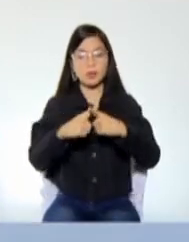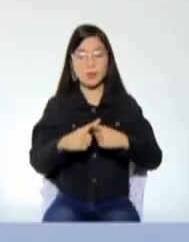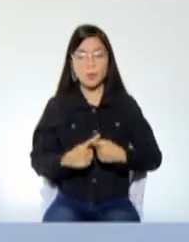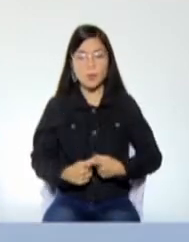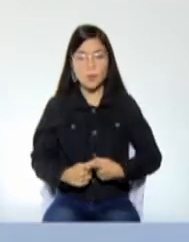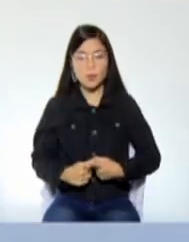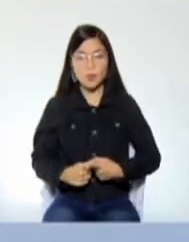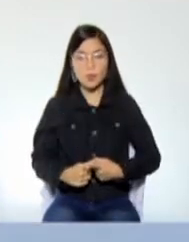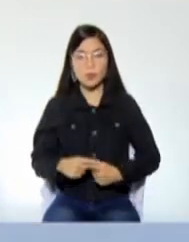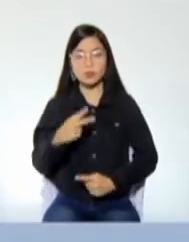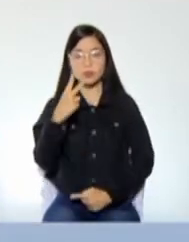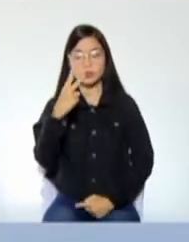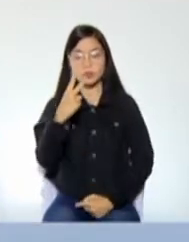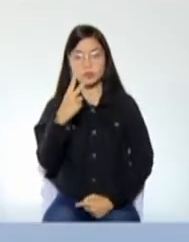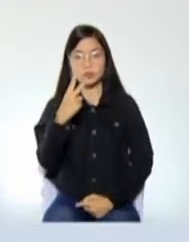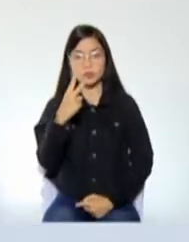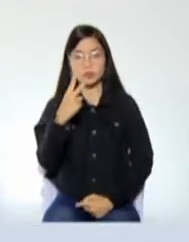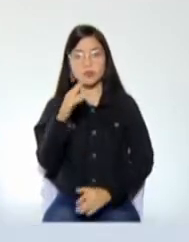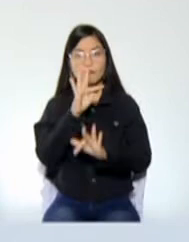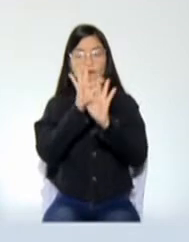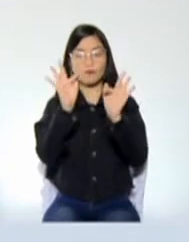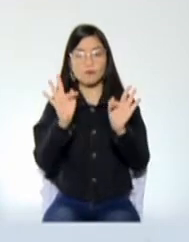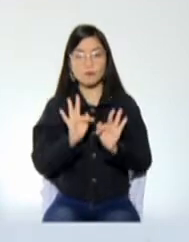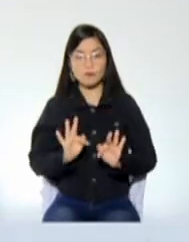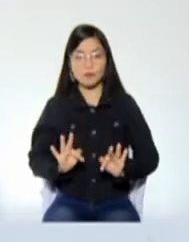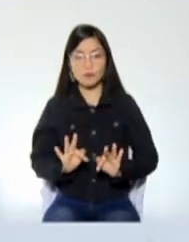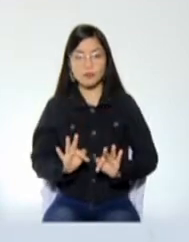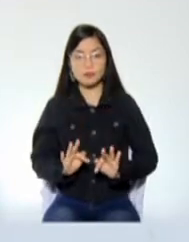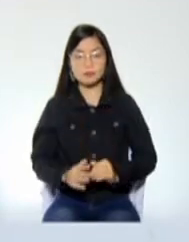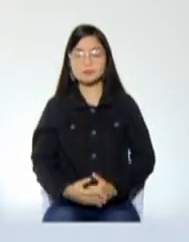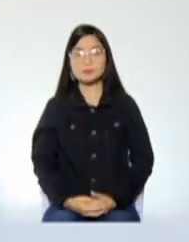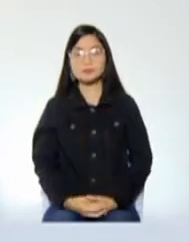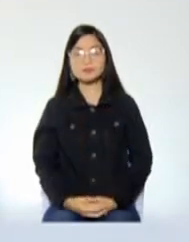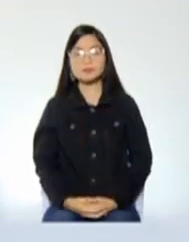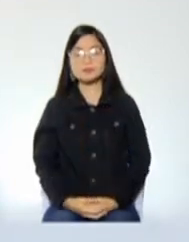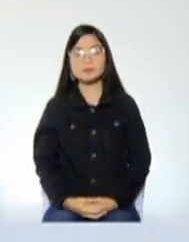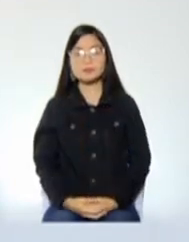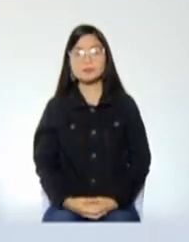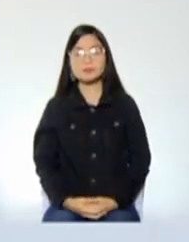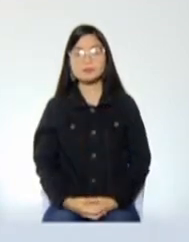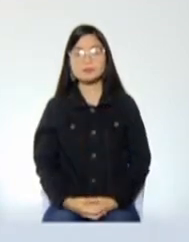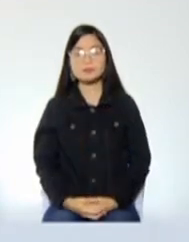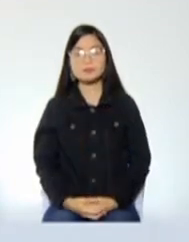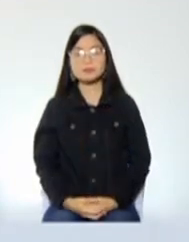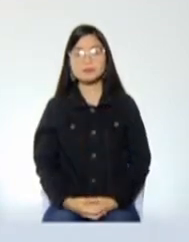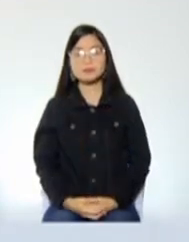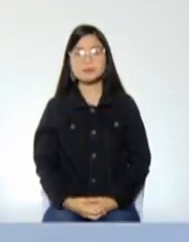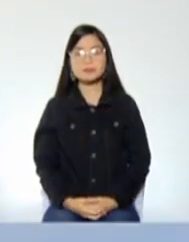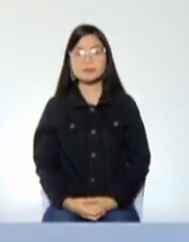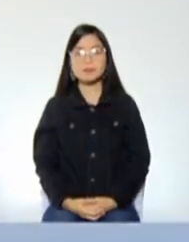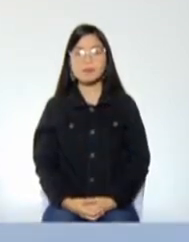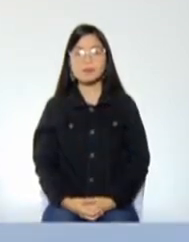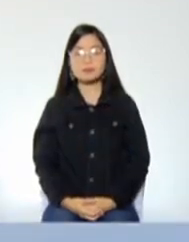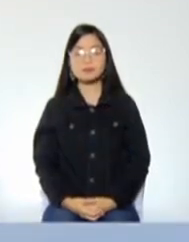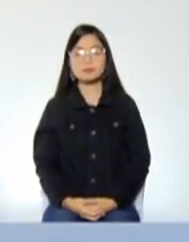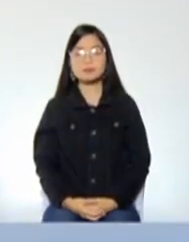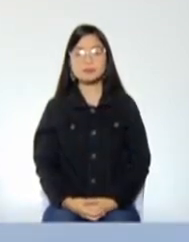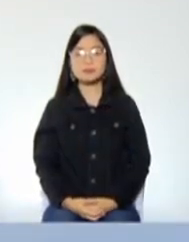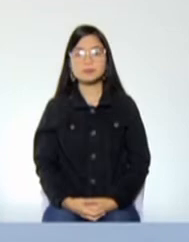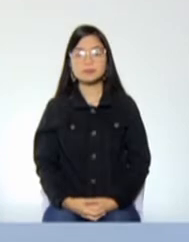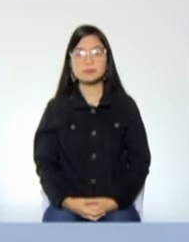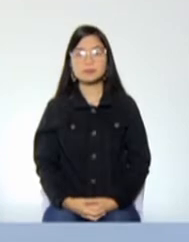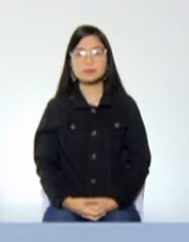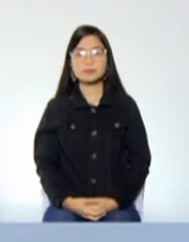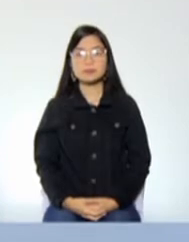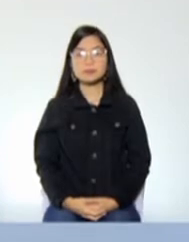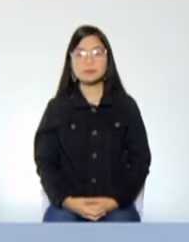factores o en dos términos la expresión llevada al cuadrado. Para